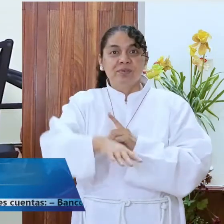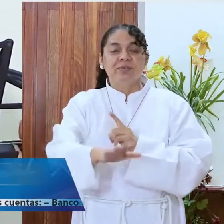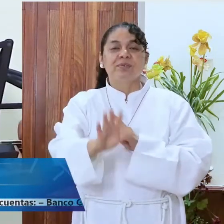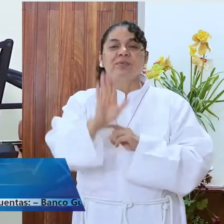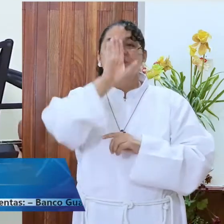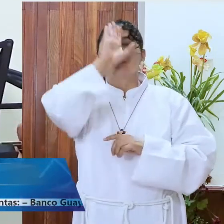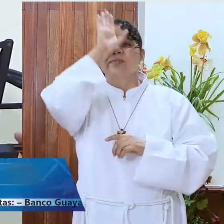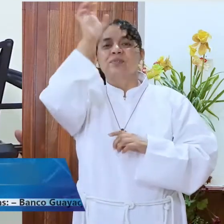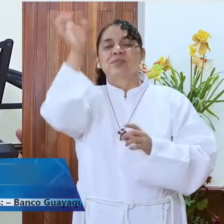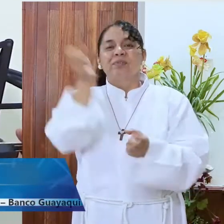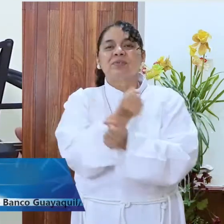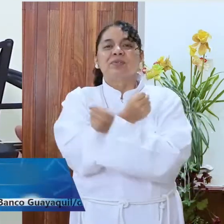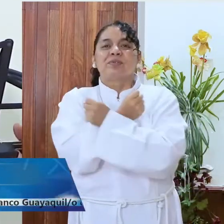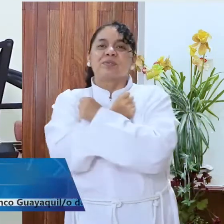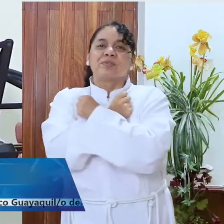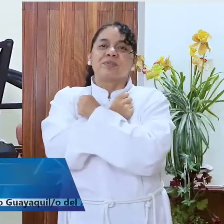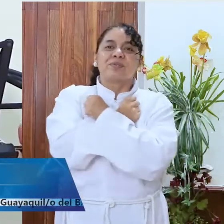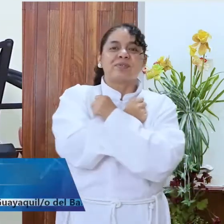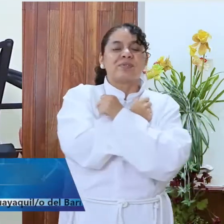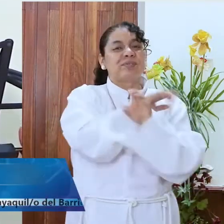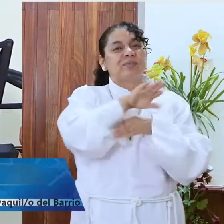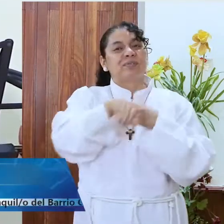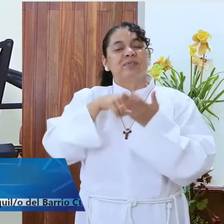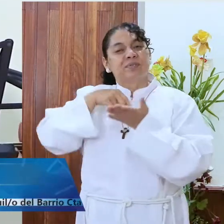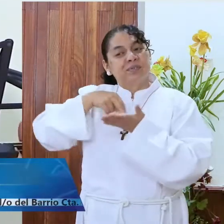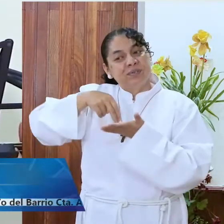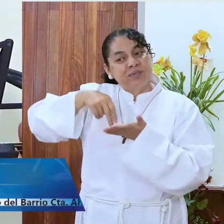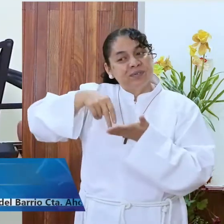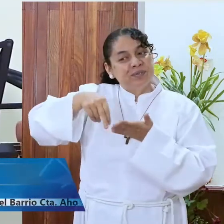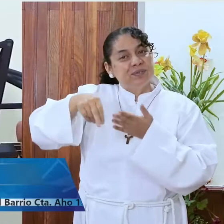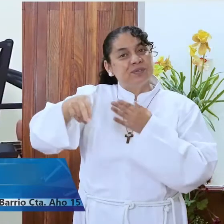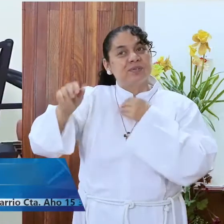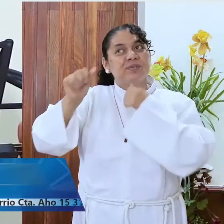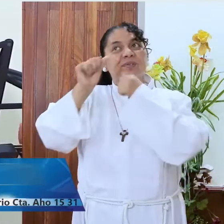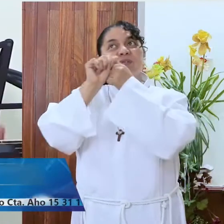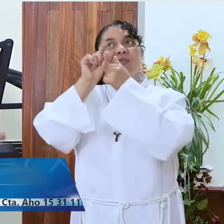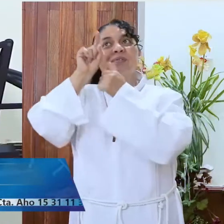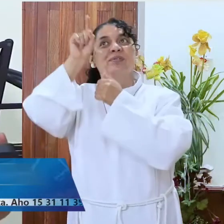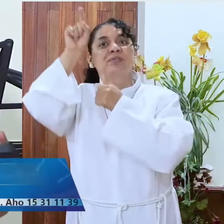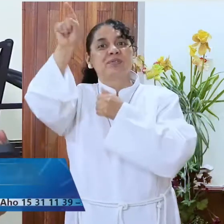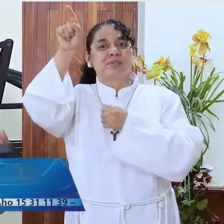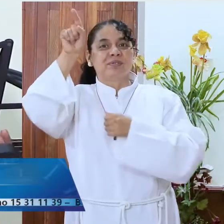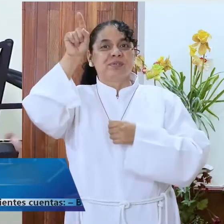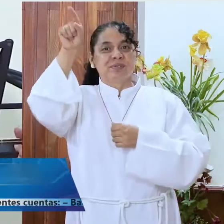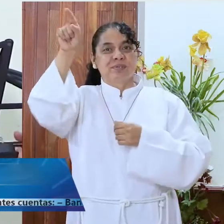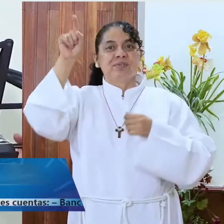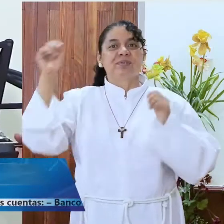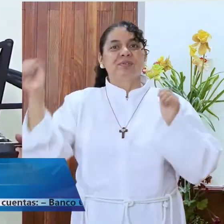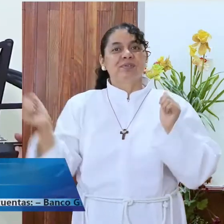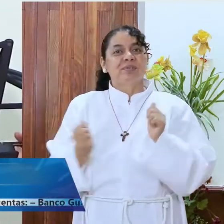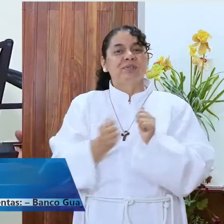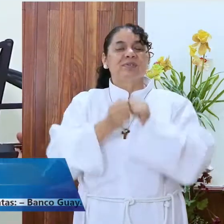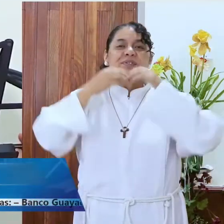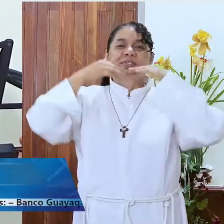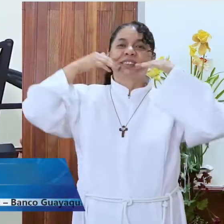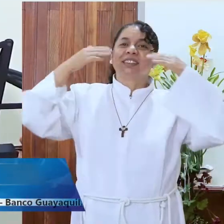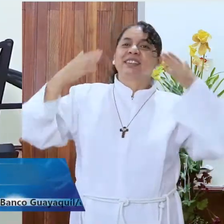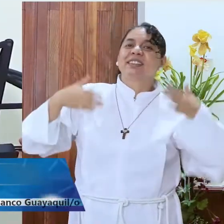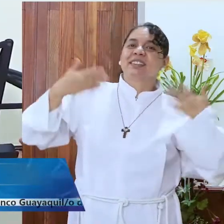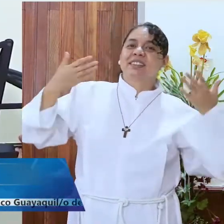amor cada mes vamos hacia ti con alegres